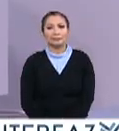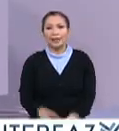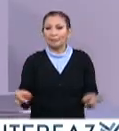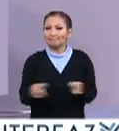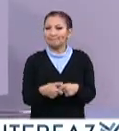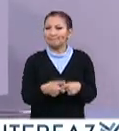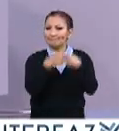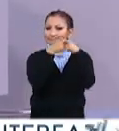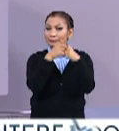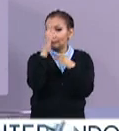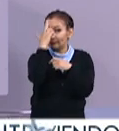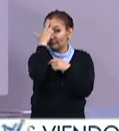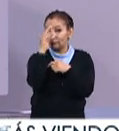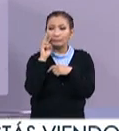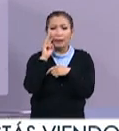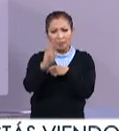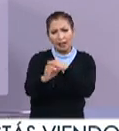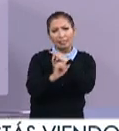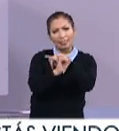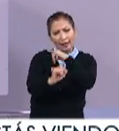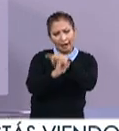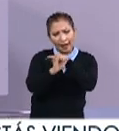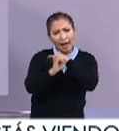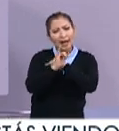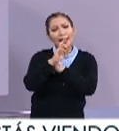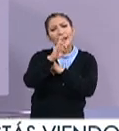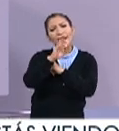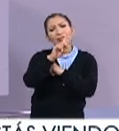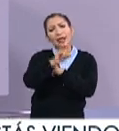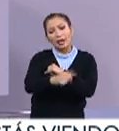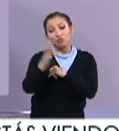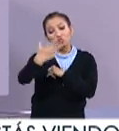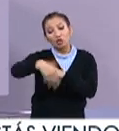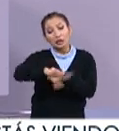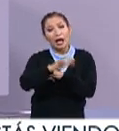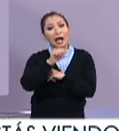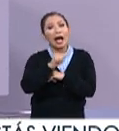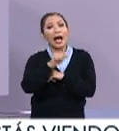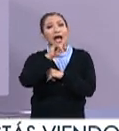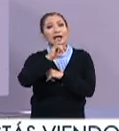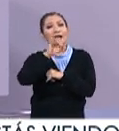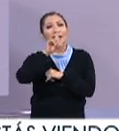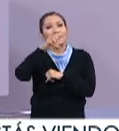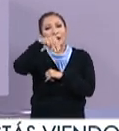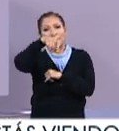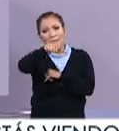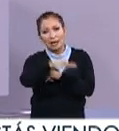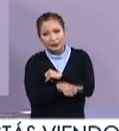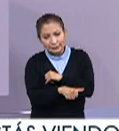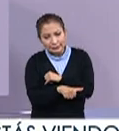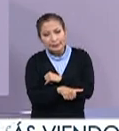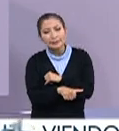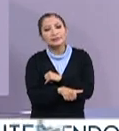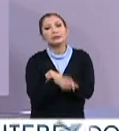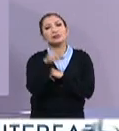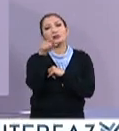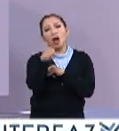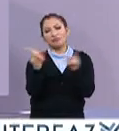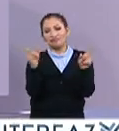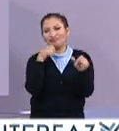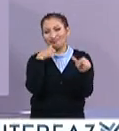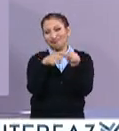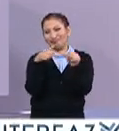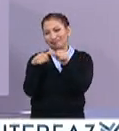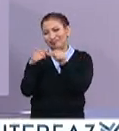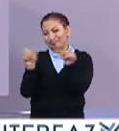Hacemos una breve pausa. Recuerden que pueden seguirnos a través de las redes sociales. Búsquennos como Agencia Informativa de Educación de México o nuestras